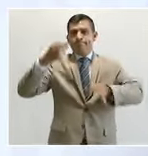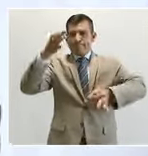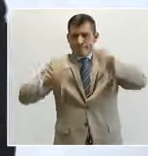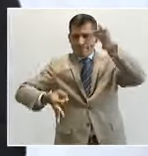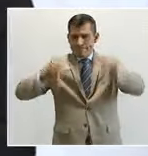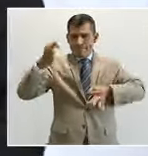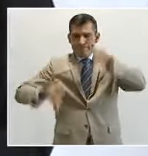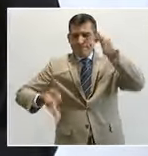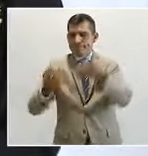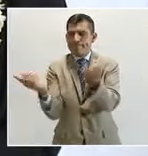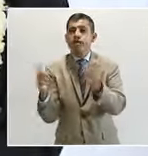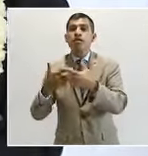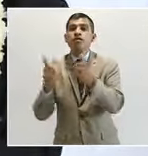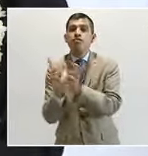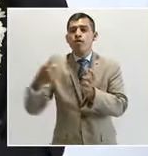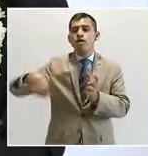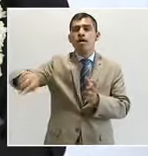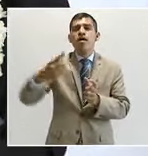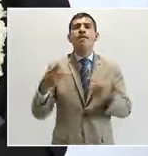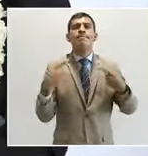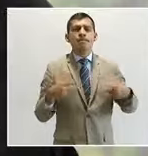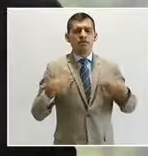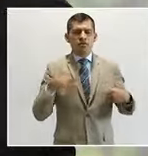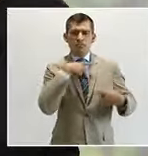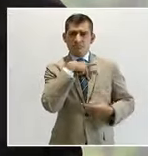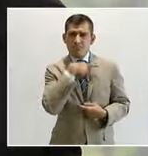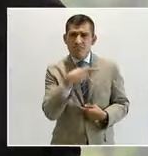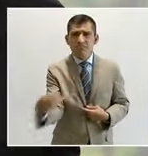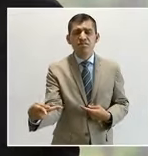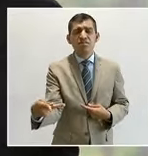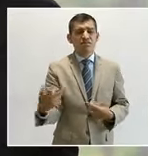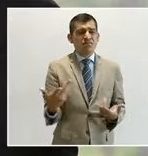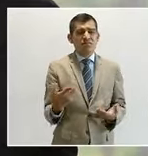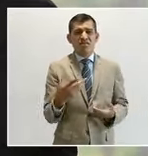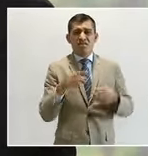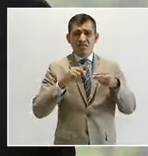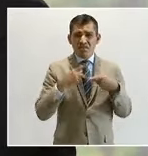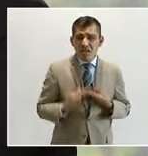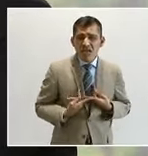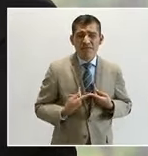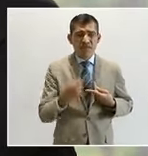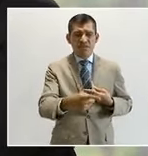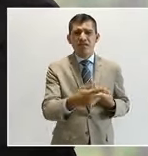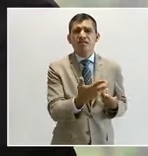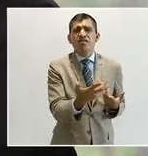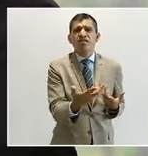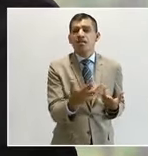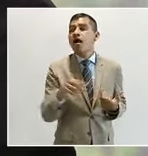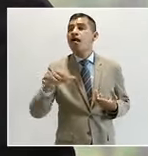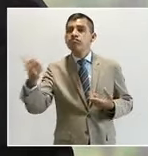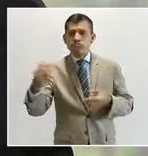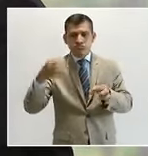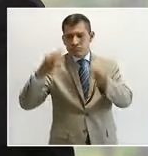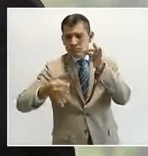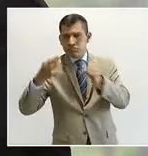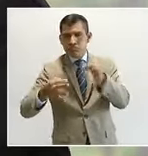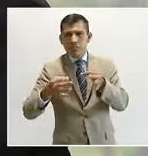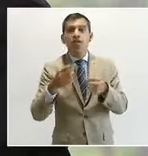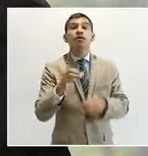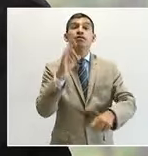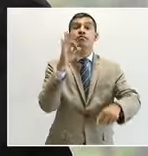defiendan al débil de los abusos que comete el fuerte eso era